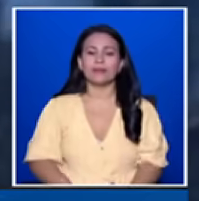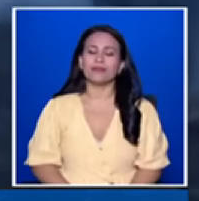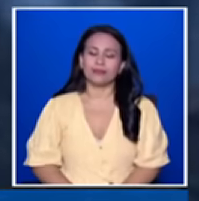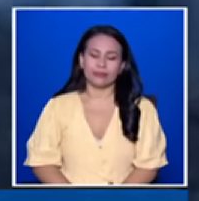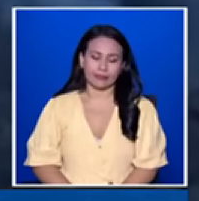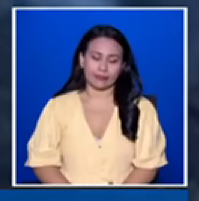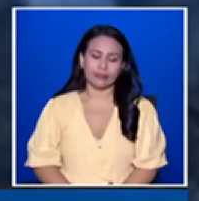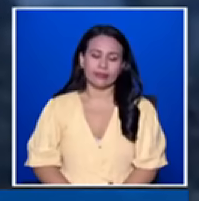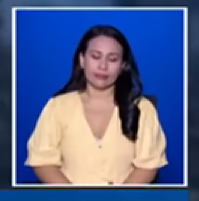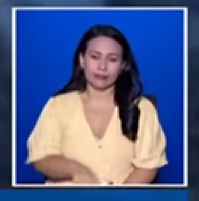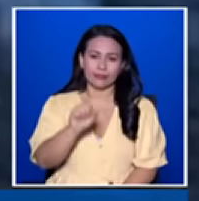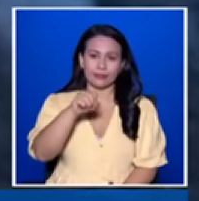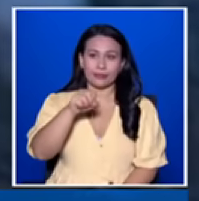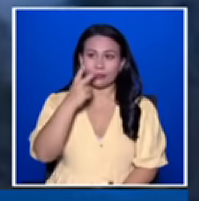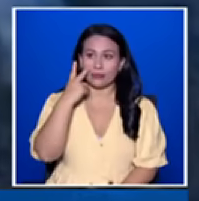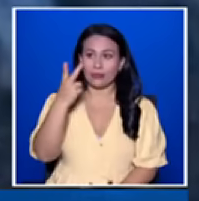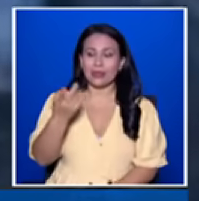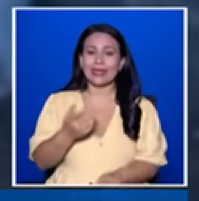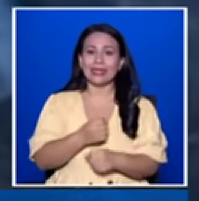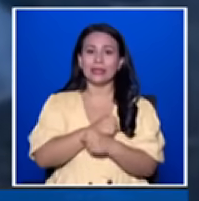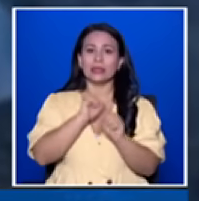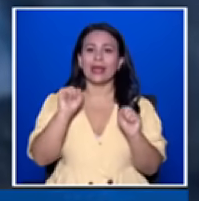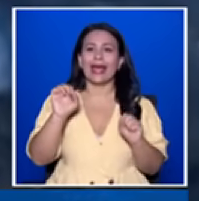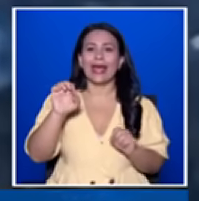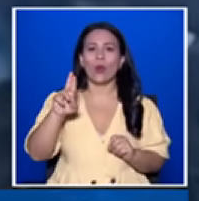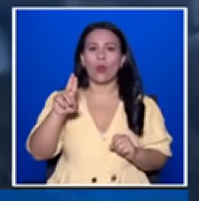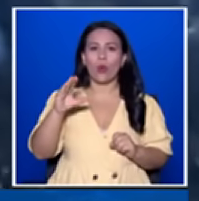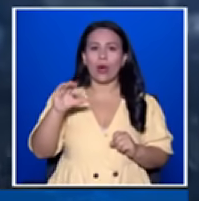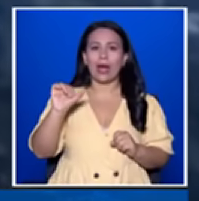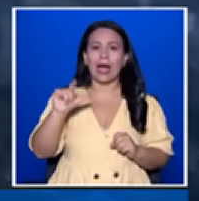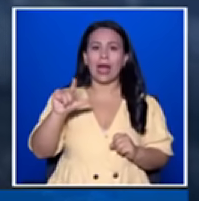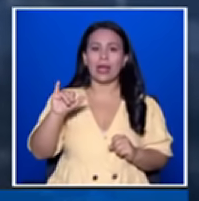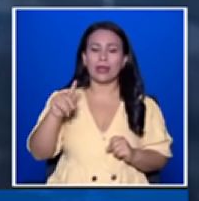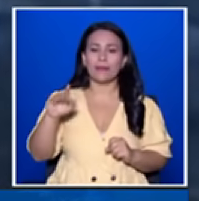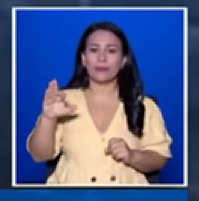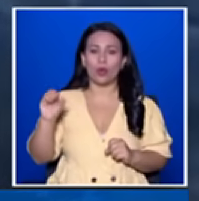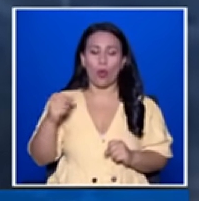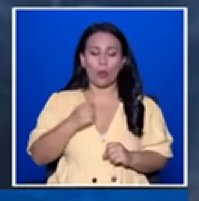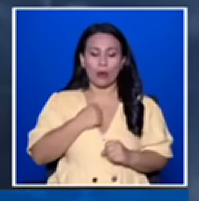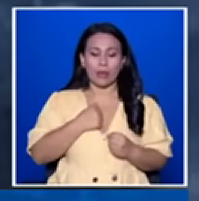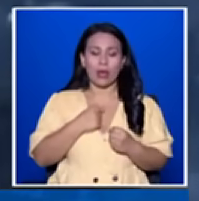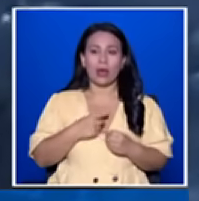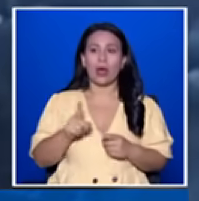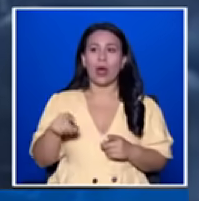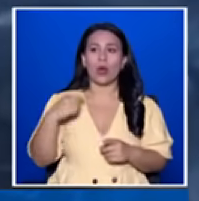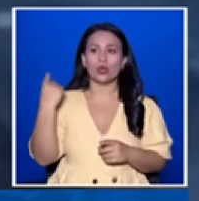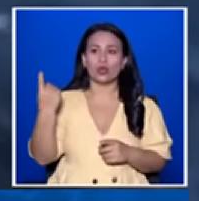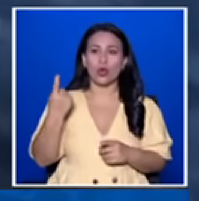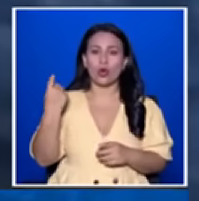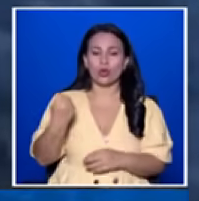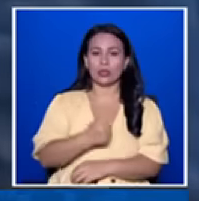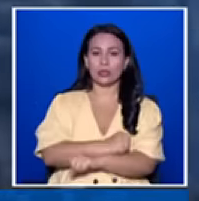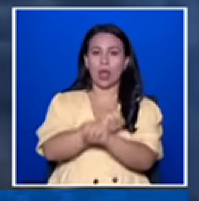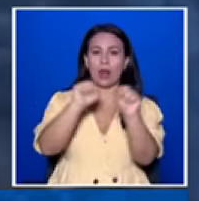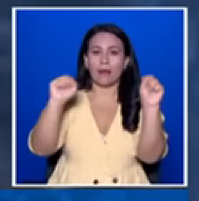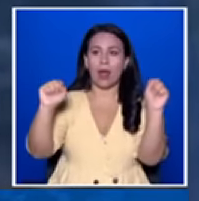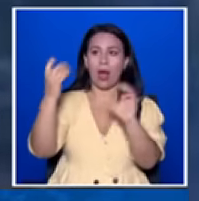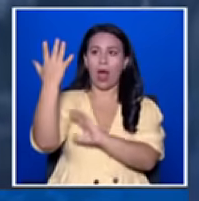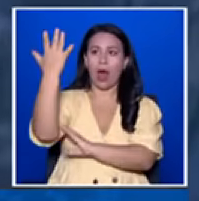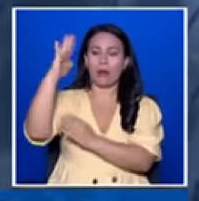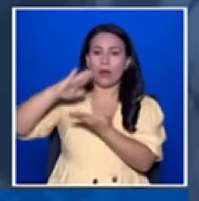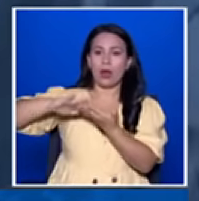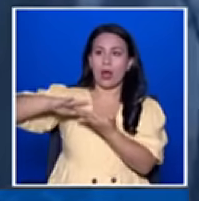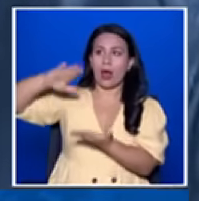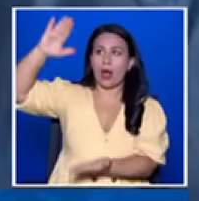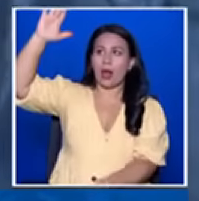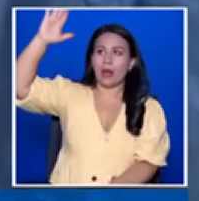aunque aquí ustedes pueden ver, los que sobrevivieron fueron los eucaliptos, que no son nativos, pero ellos son los únicos que pudieron sobrevivir.